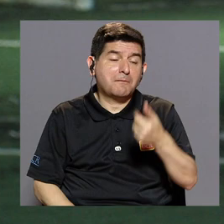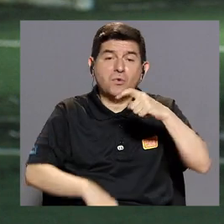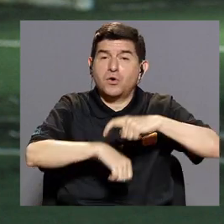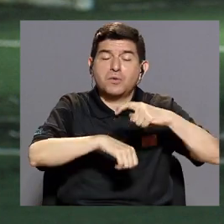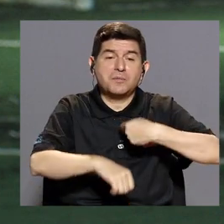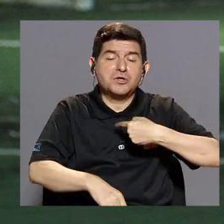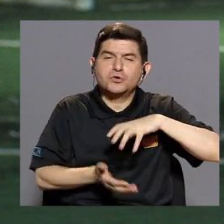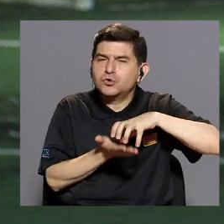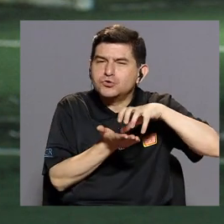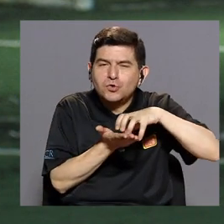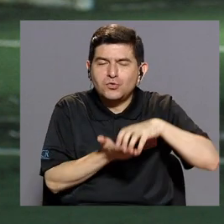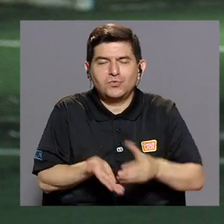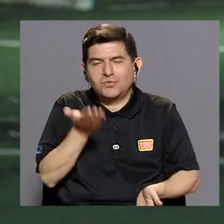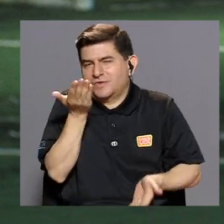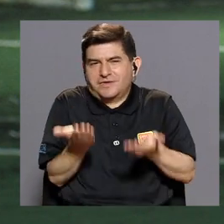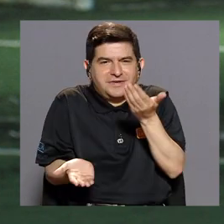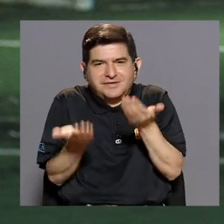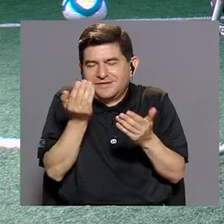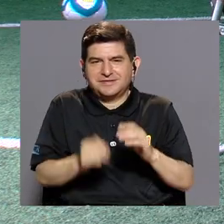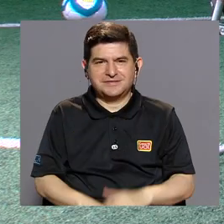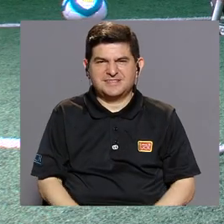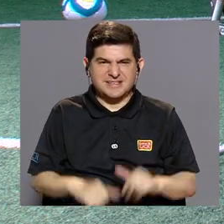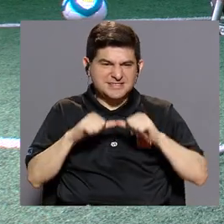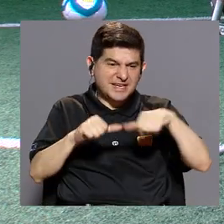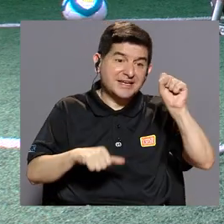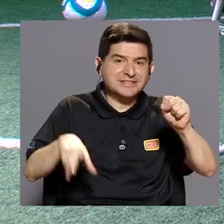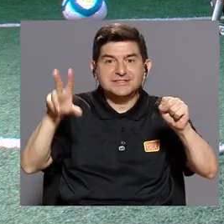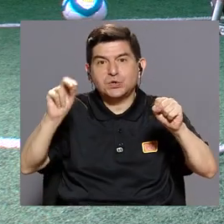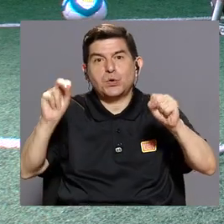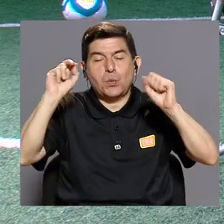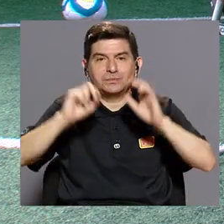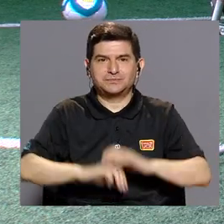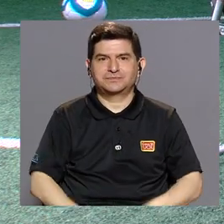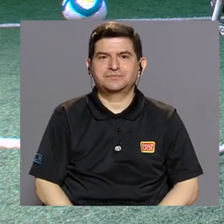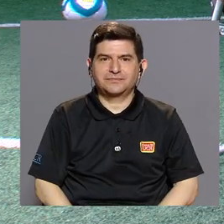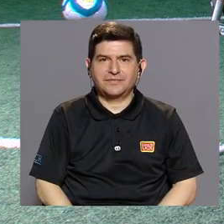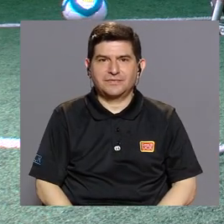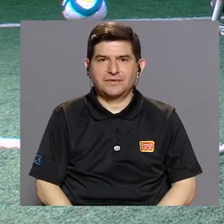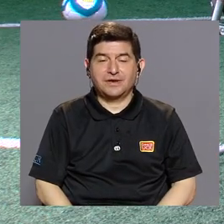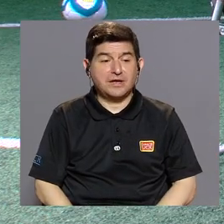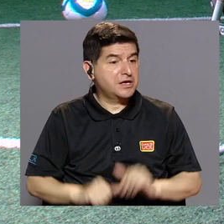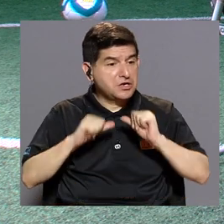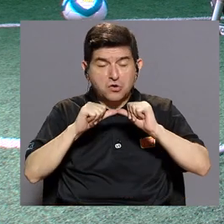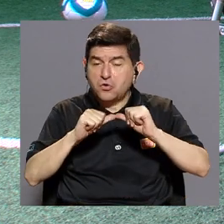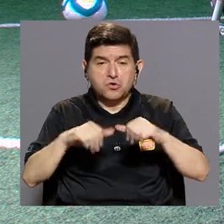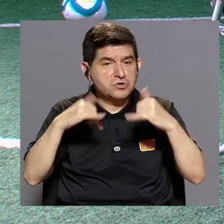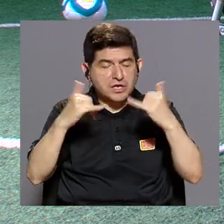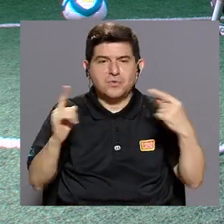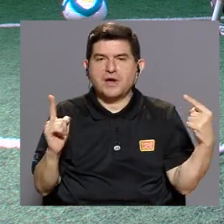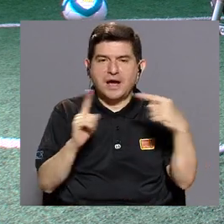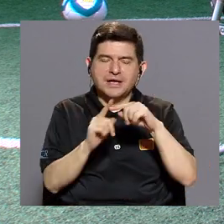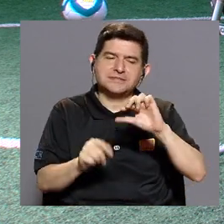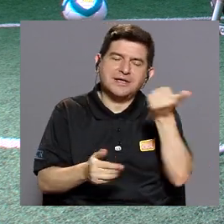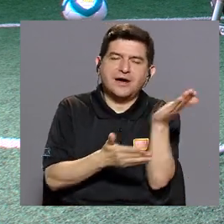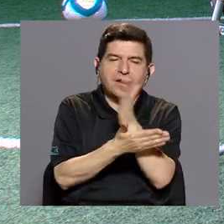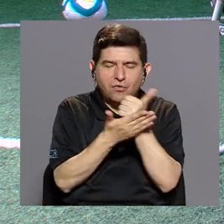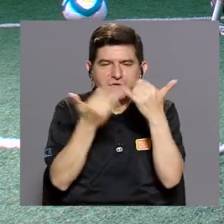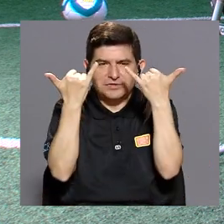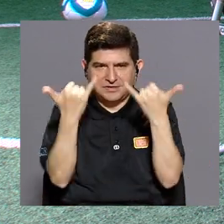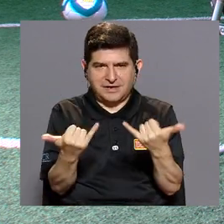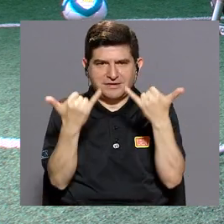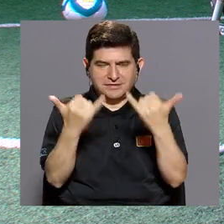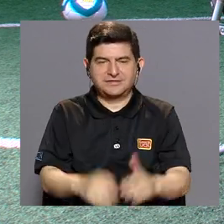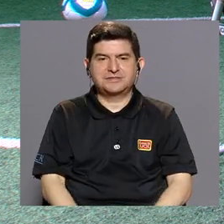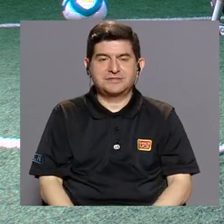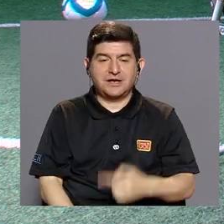pocos momentos en que he dudado si realmente, ¿verdad? Seguía o no seguía. Incluso no volví a jugar, ¿verdad? Hasta, bueno, ya la otra parte, ya cuando